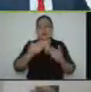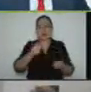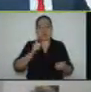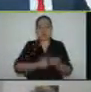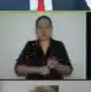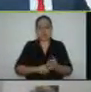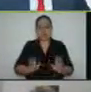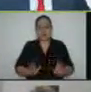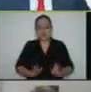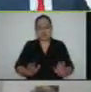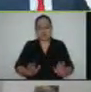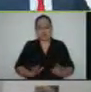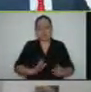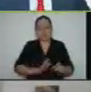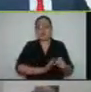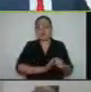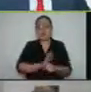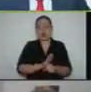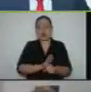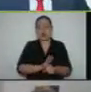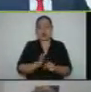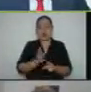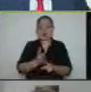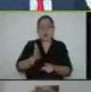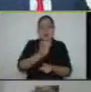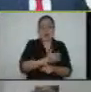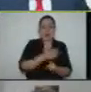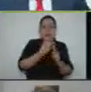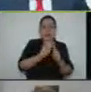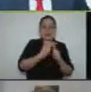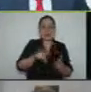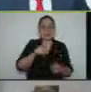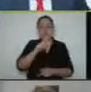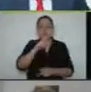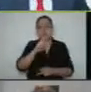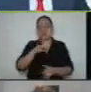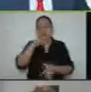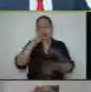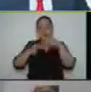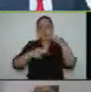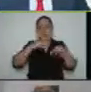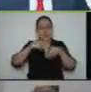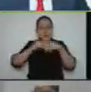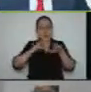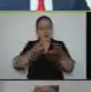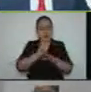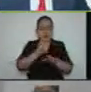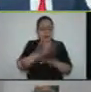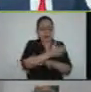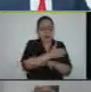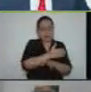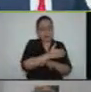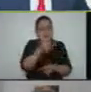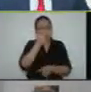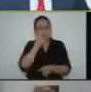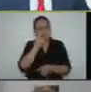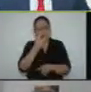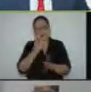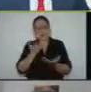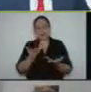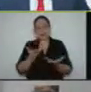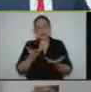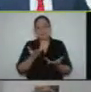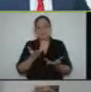conducta de actos anticipados de precampaña. Desde mi punto de vista, esta conducta que se